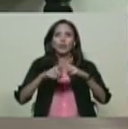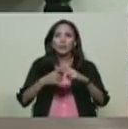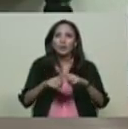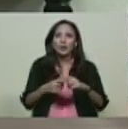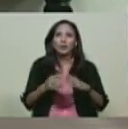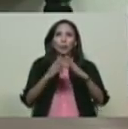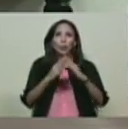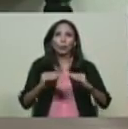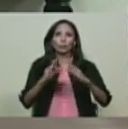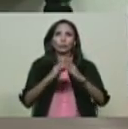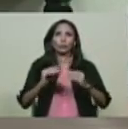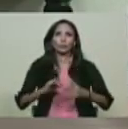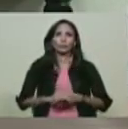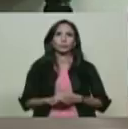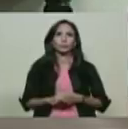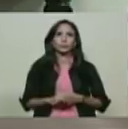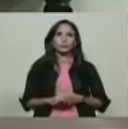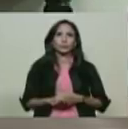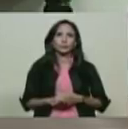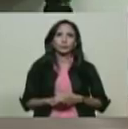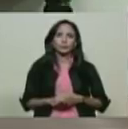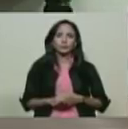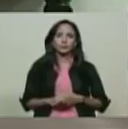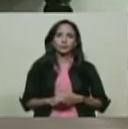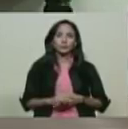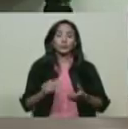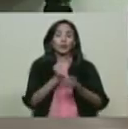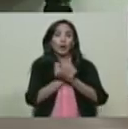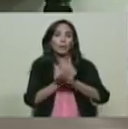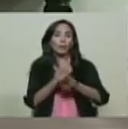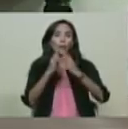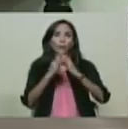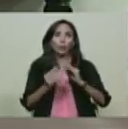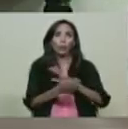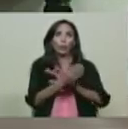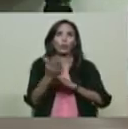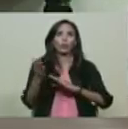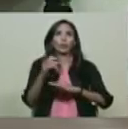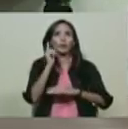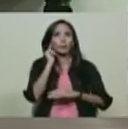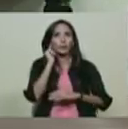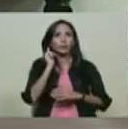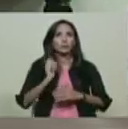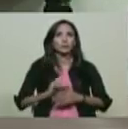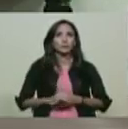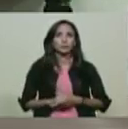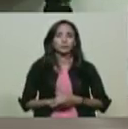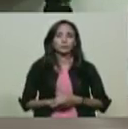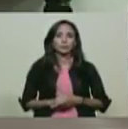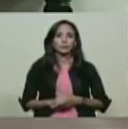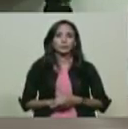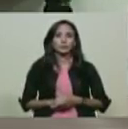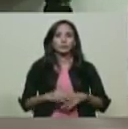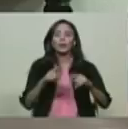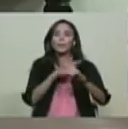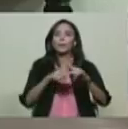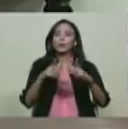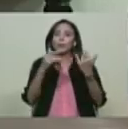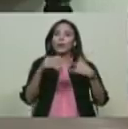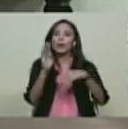sin dolor, parto amoroso, pero además la protección integral,